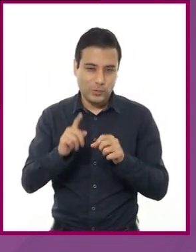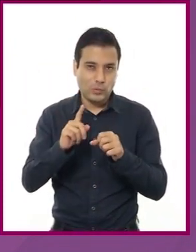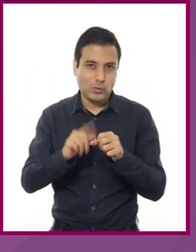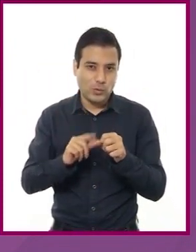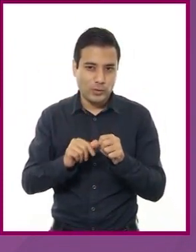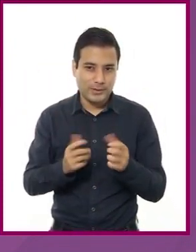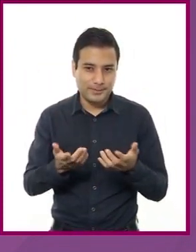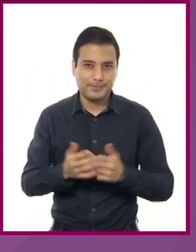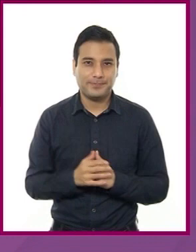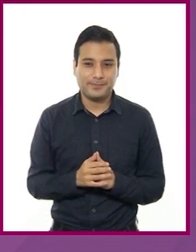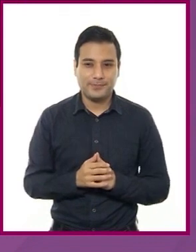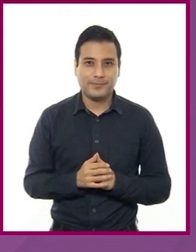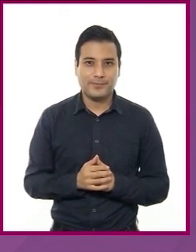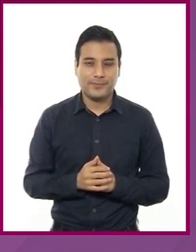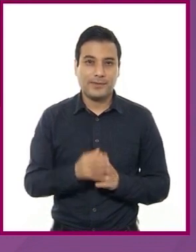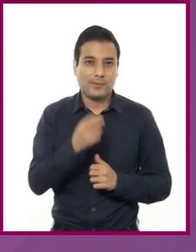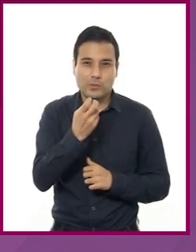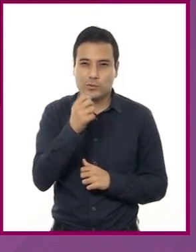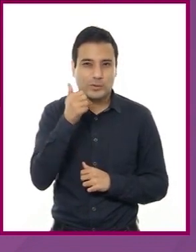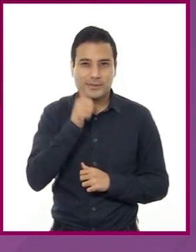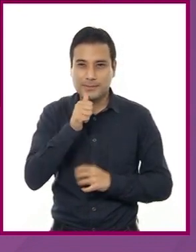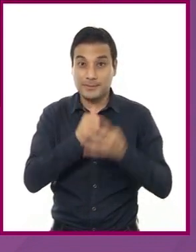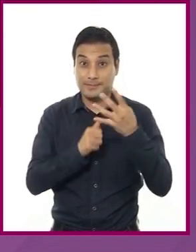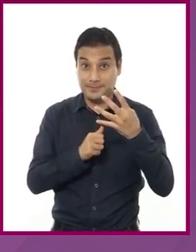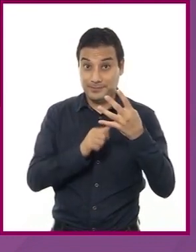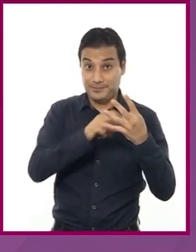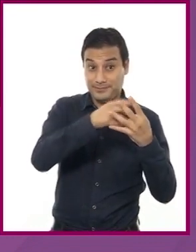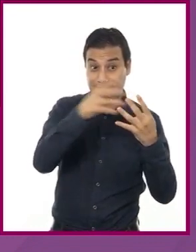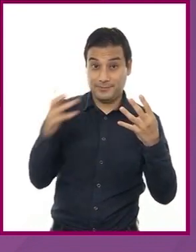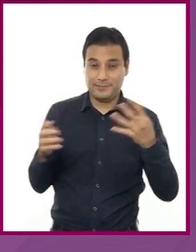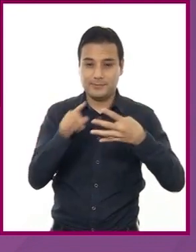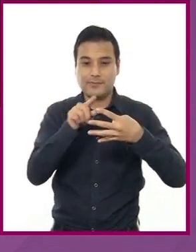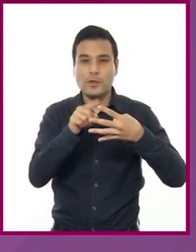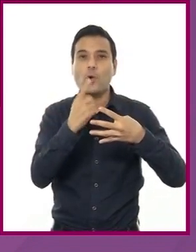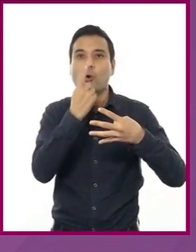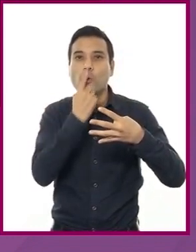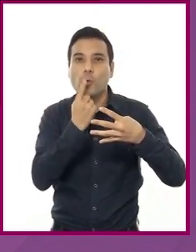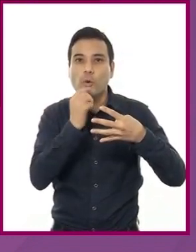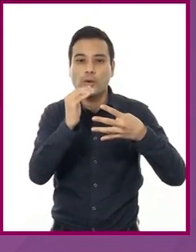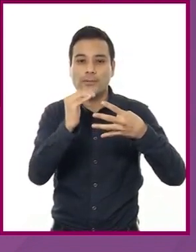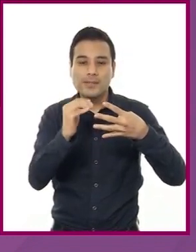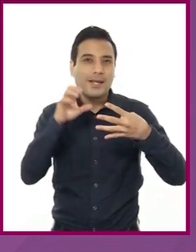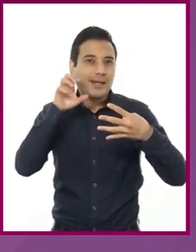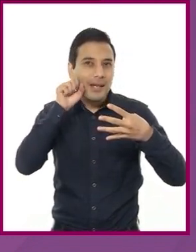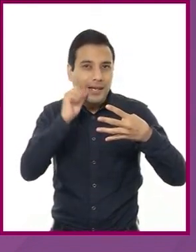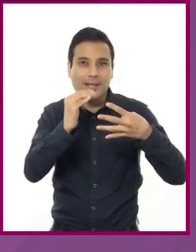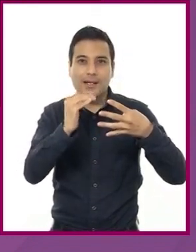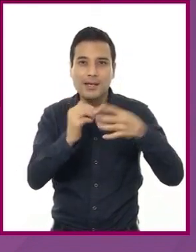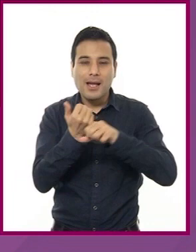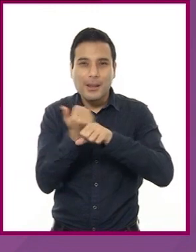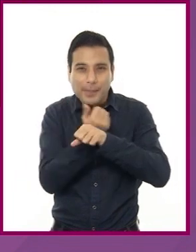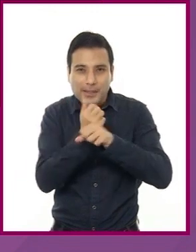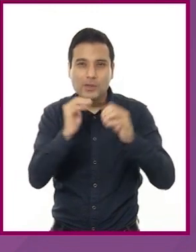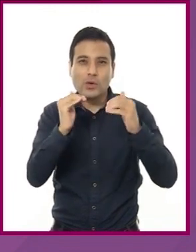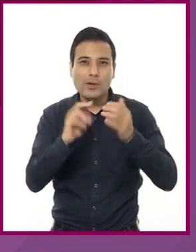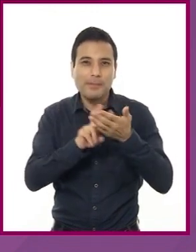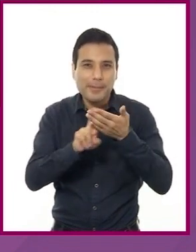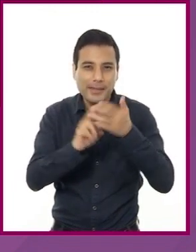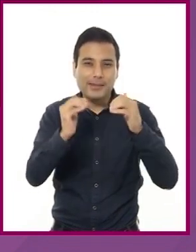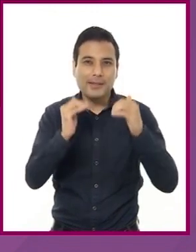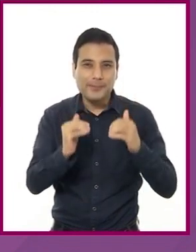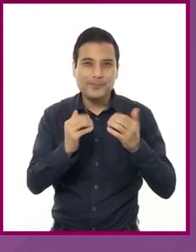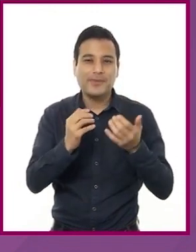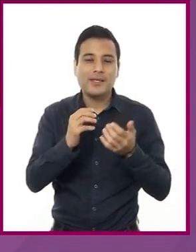lluvia. Por ello, en la parte superior del arco iris vemos el rojo, seguido del naranja, el amarillo, el verde,